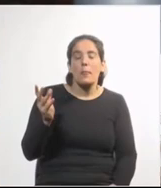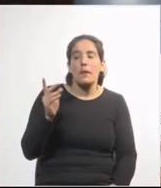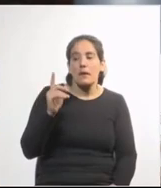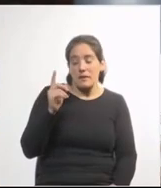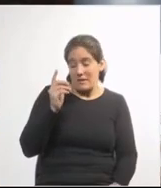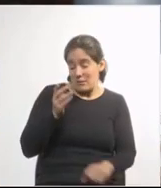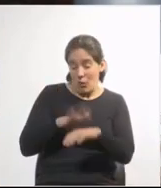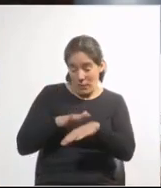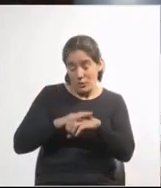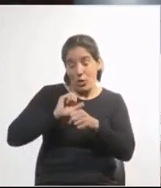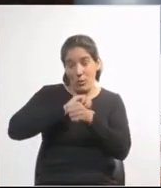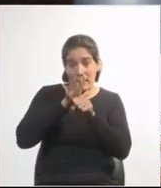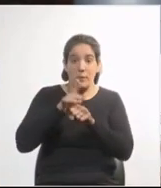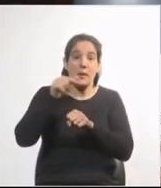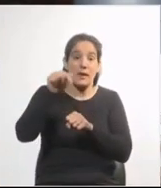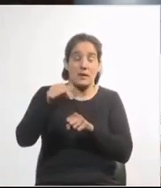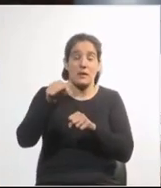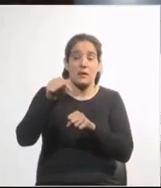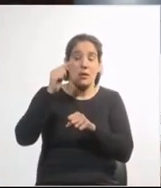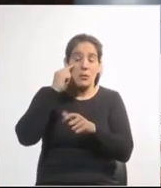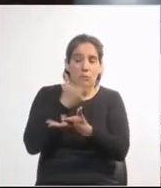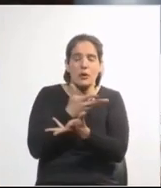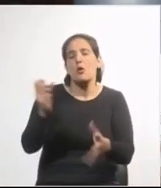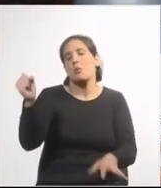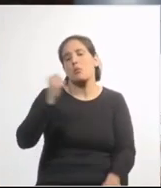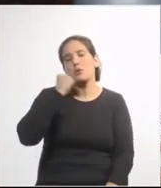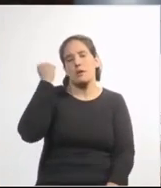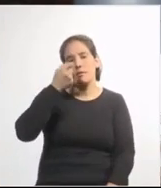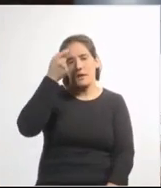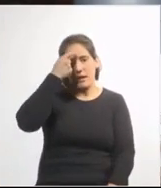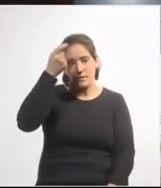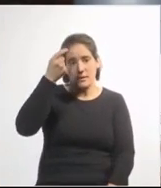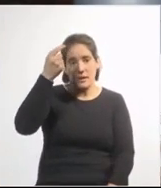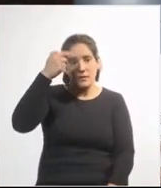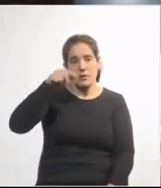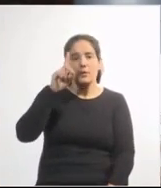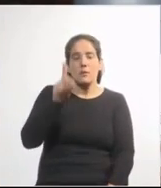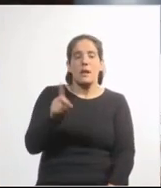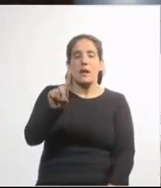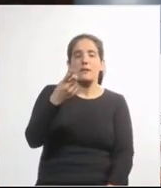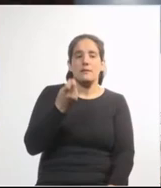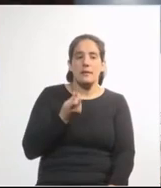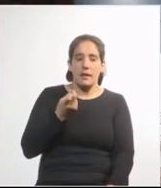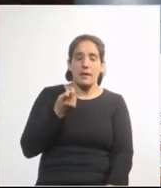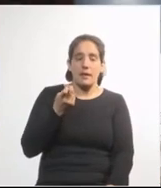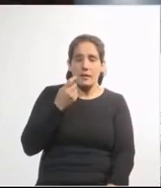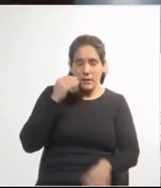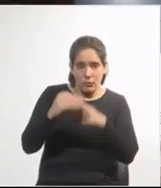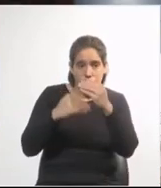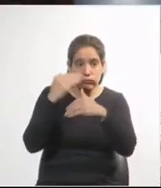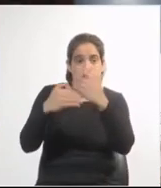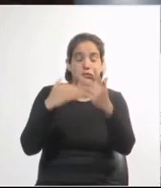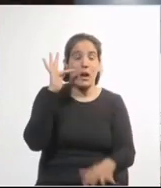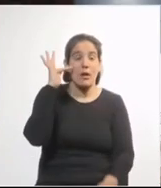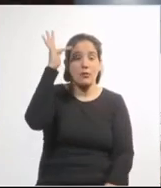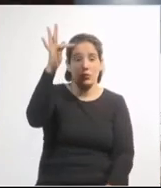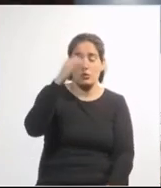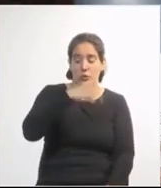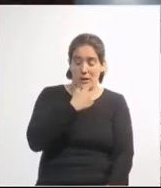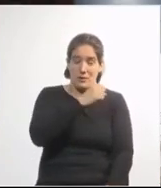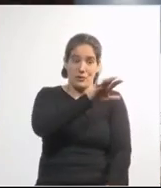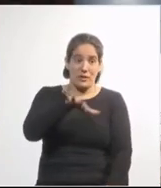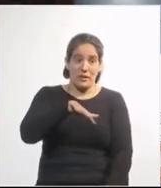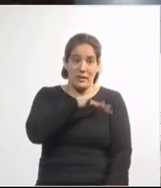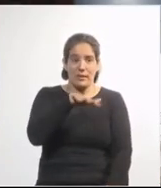recientemente durante la pandemia del COVID, no solo su importancia y valor, sino la necesidad para asegurar el mejor futuro de nuestra